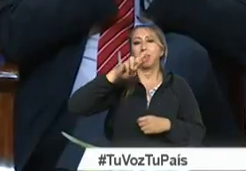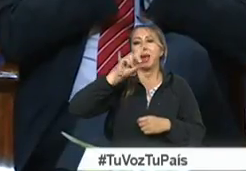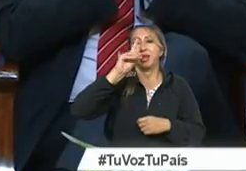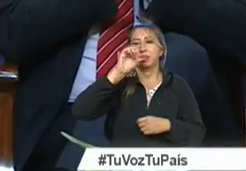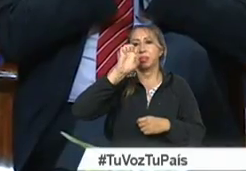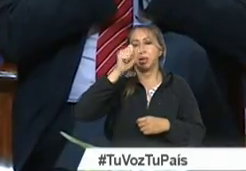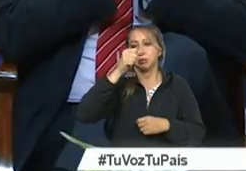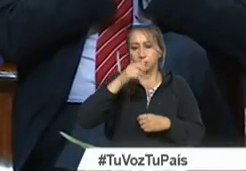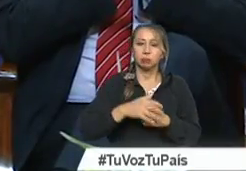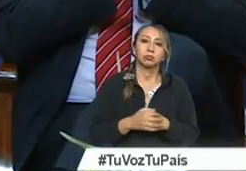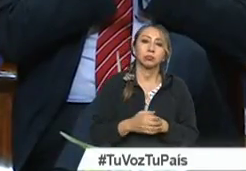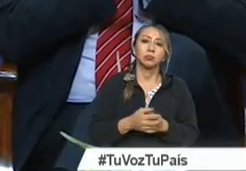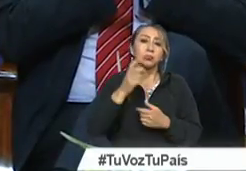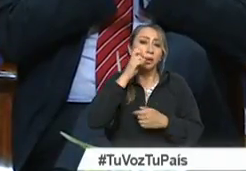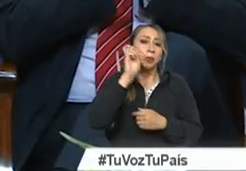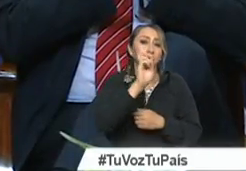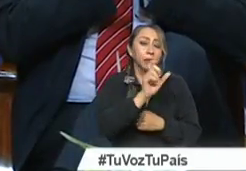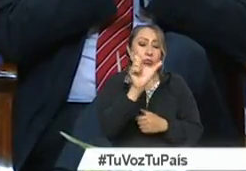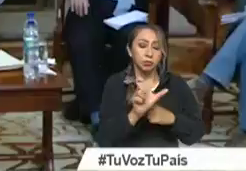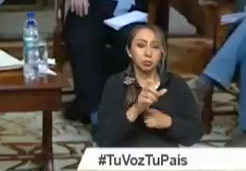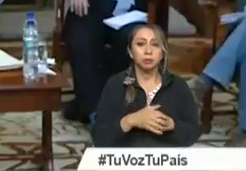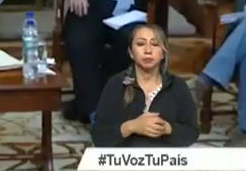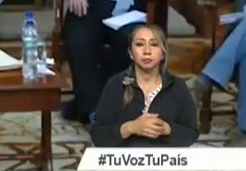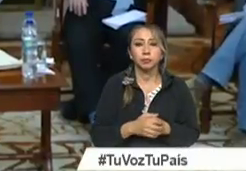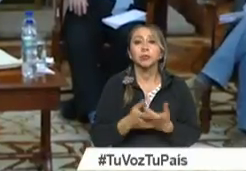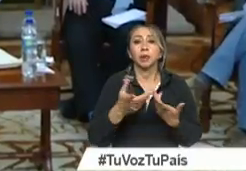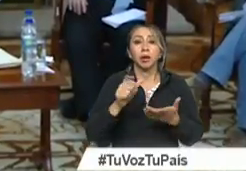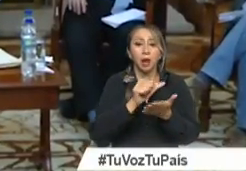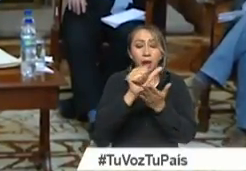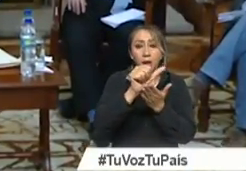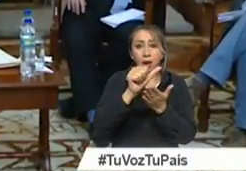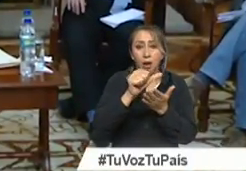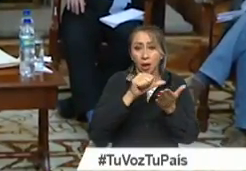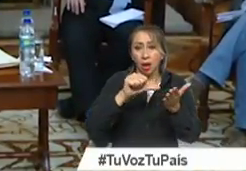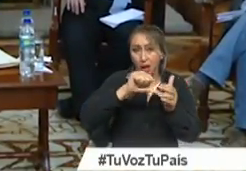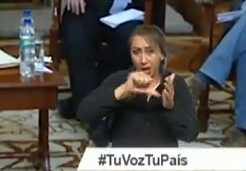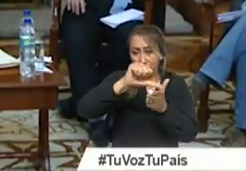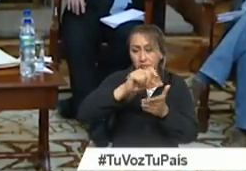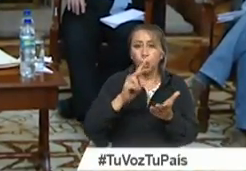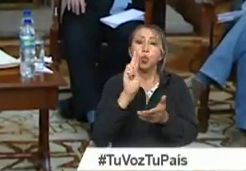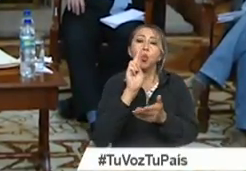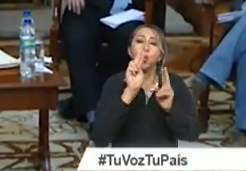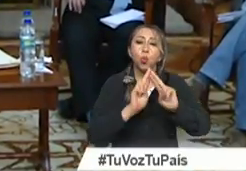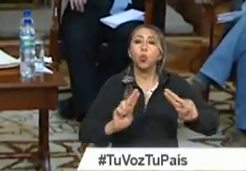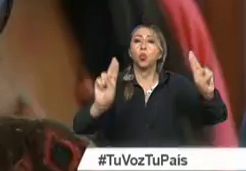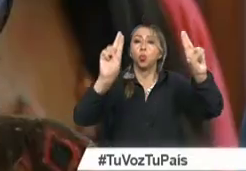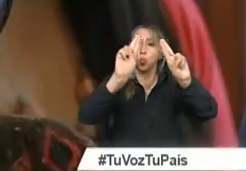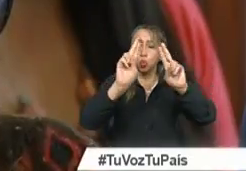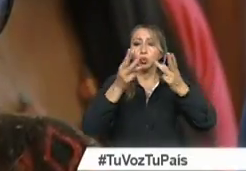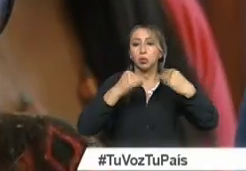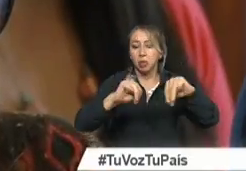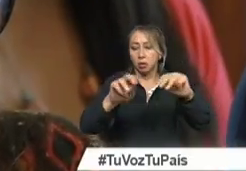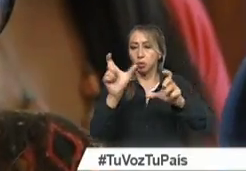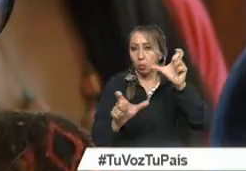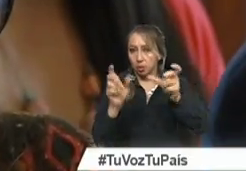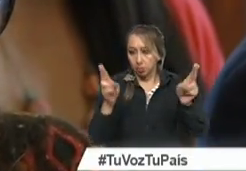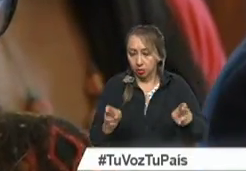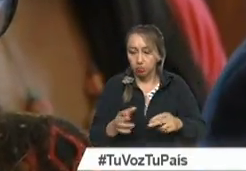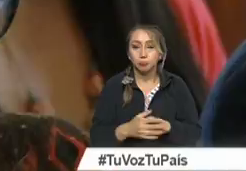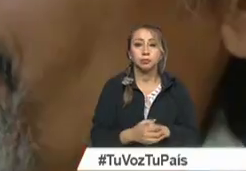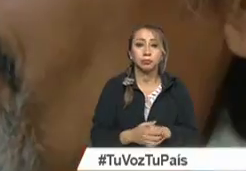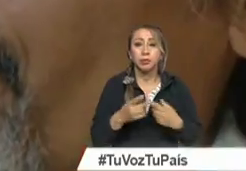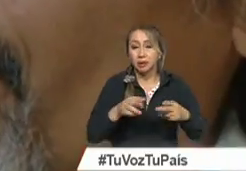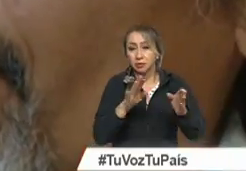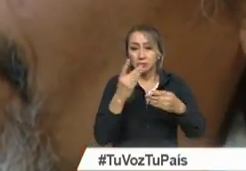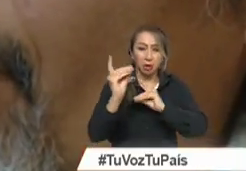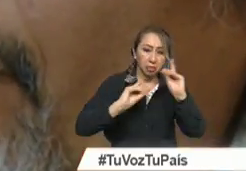internacional para las migraciones agencia de la onu para los refugiados y el consejo de igualdad para la movilidad humana estas